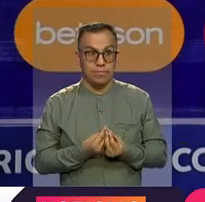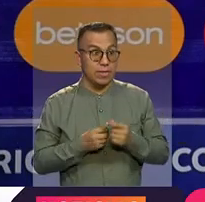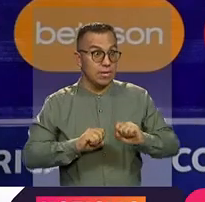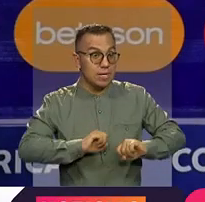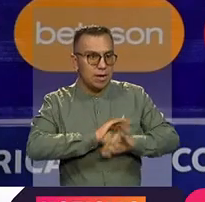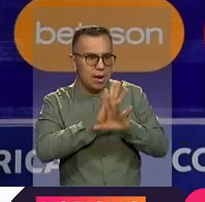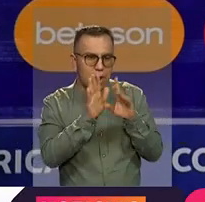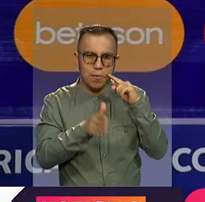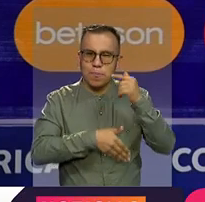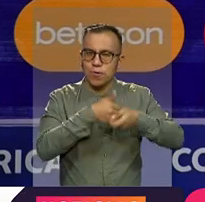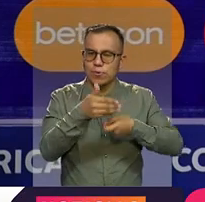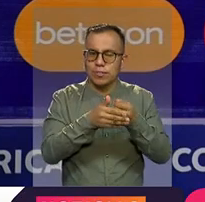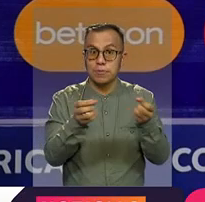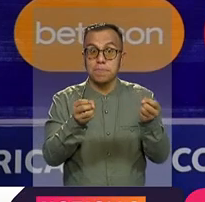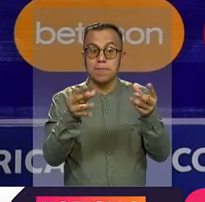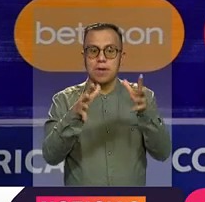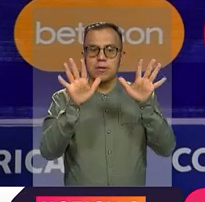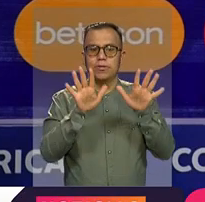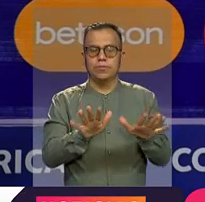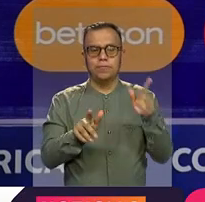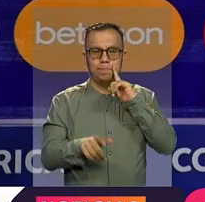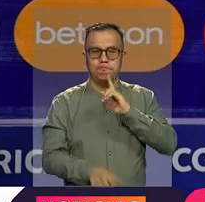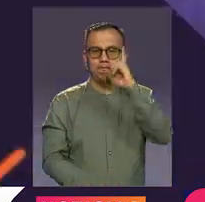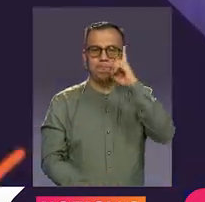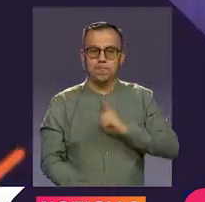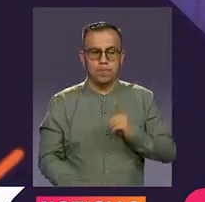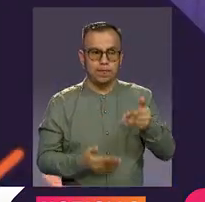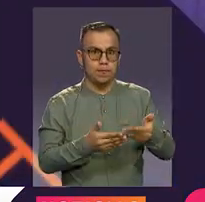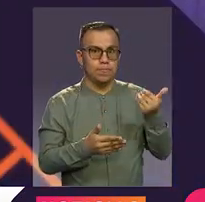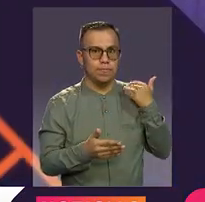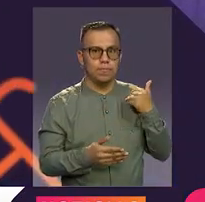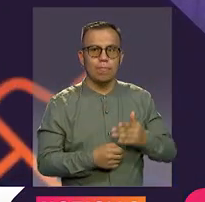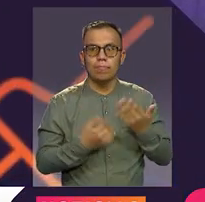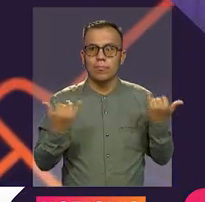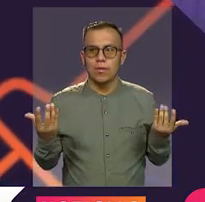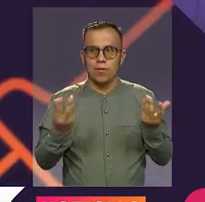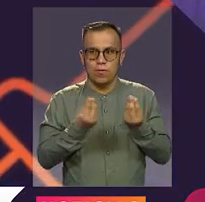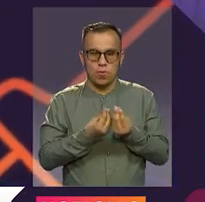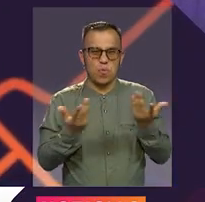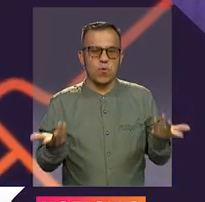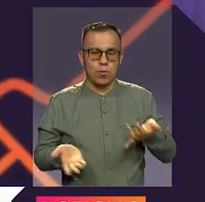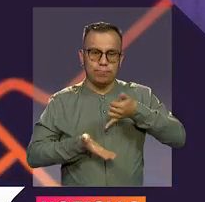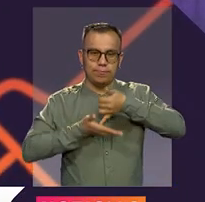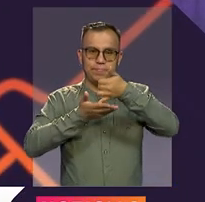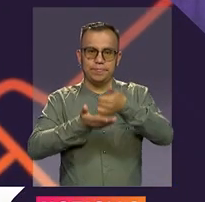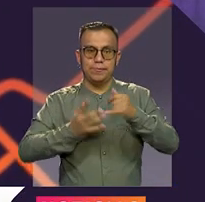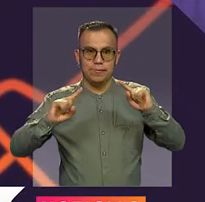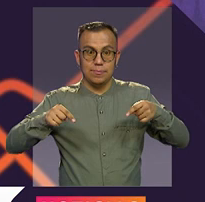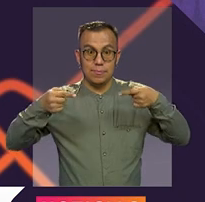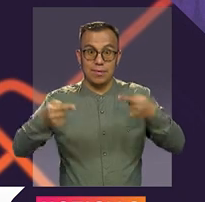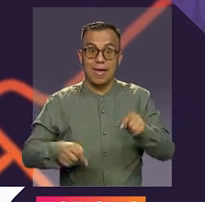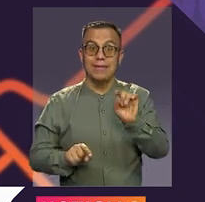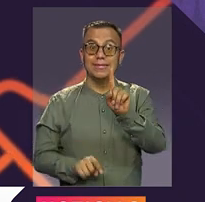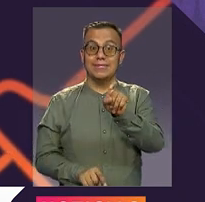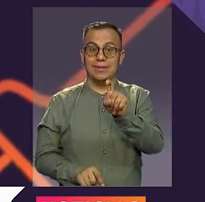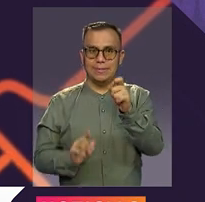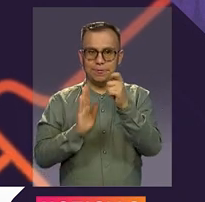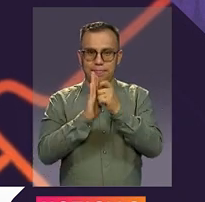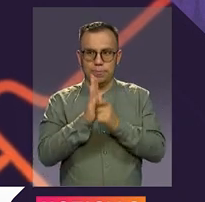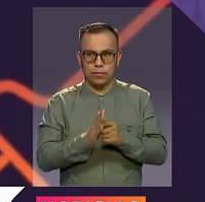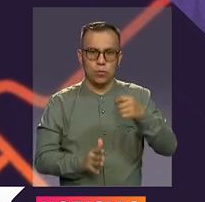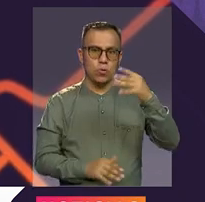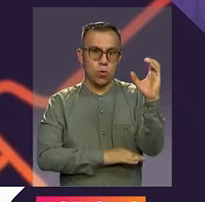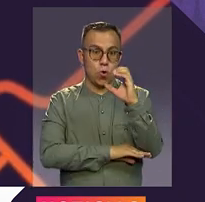mística y decisión con que se han enfrentado los anteriores. Por Copa América, ambas selecciones se han enfrentado 6 veces. Colombia ha